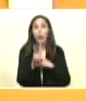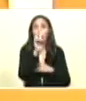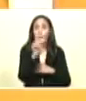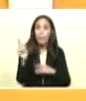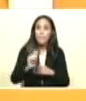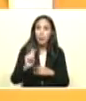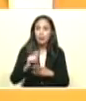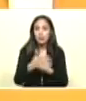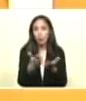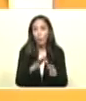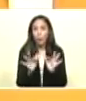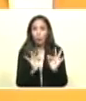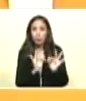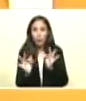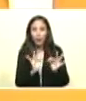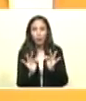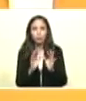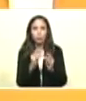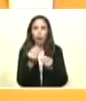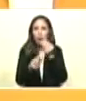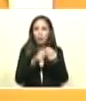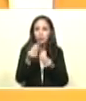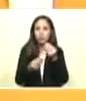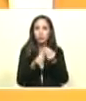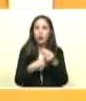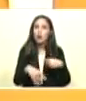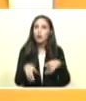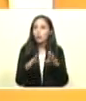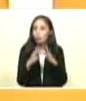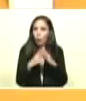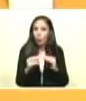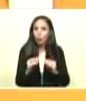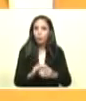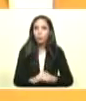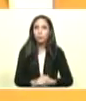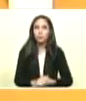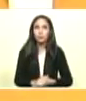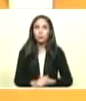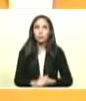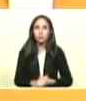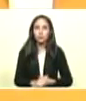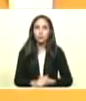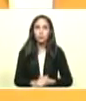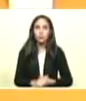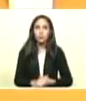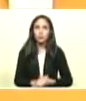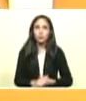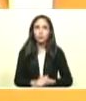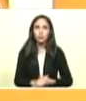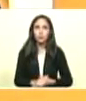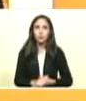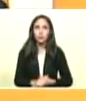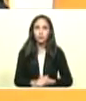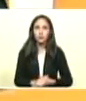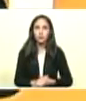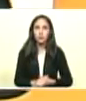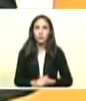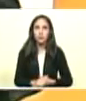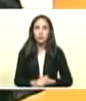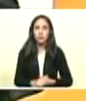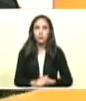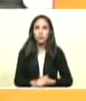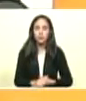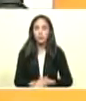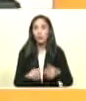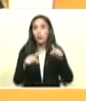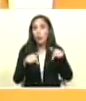2 meses y medio, como los conejos, más o menos, ¿verdad? Como los conejos. Y hoy